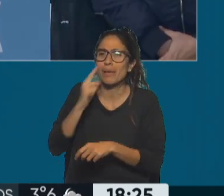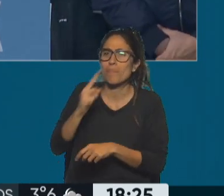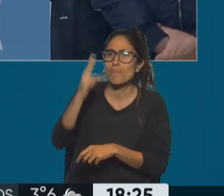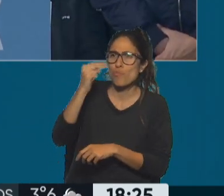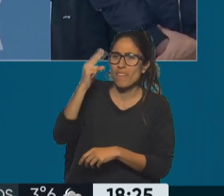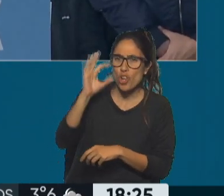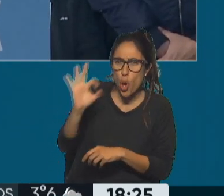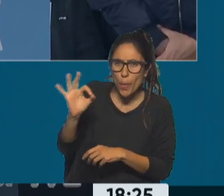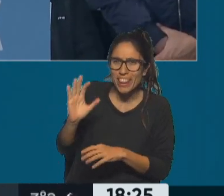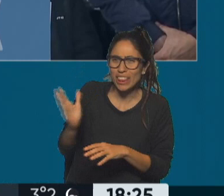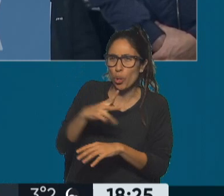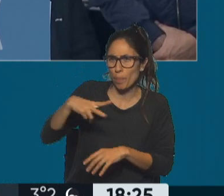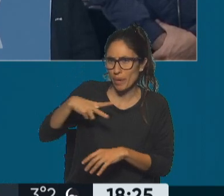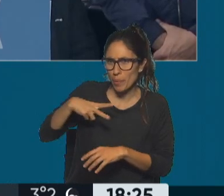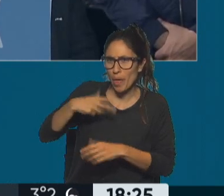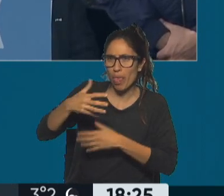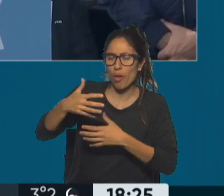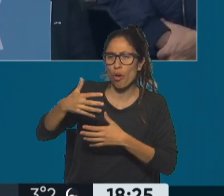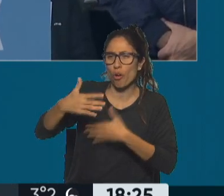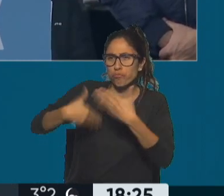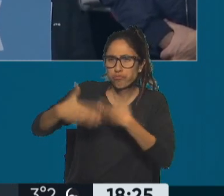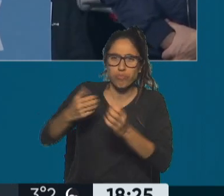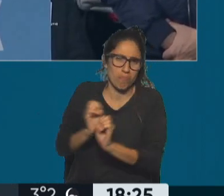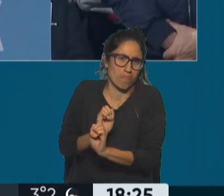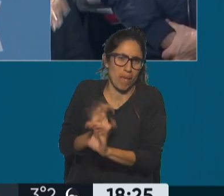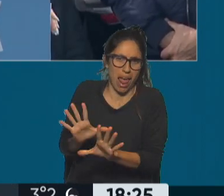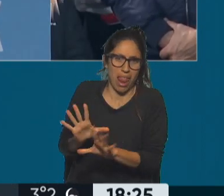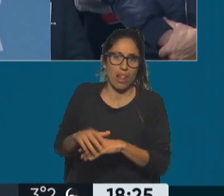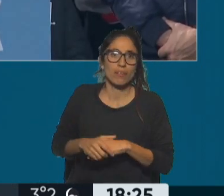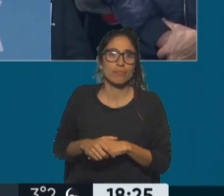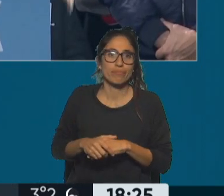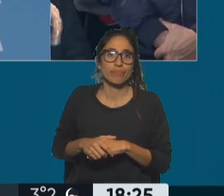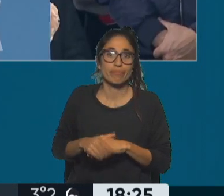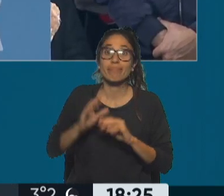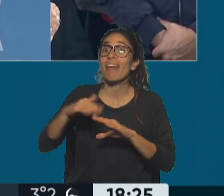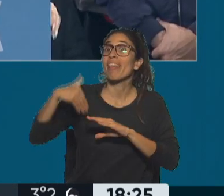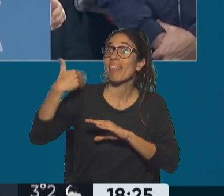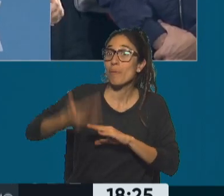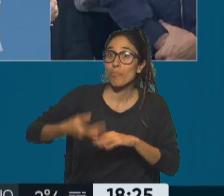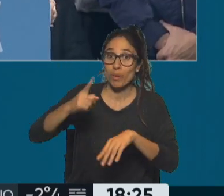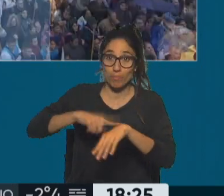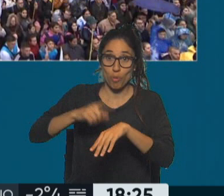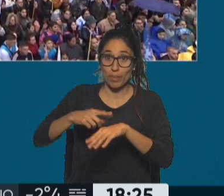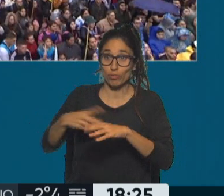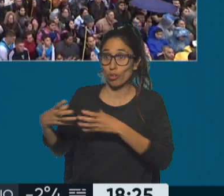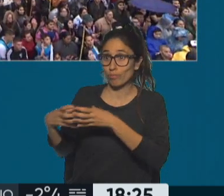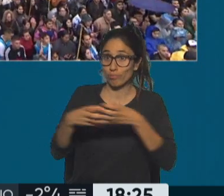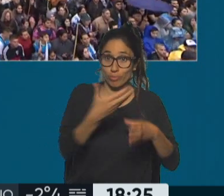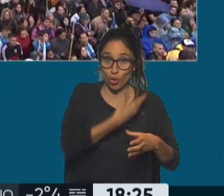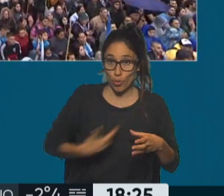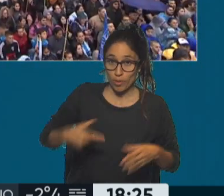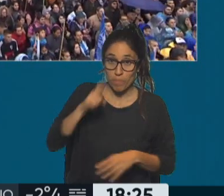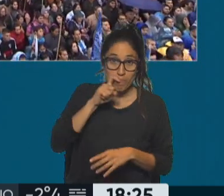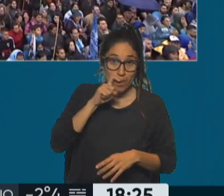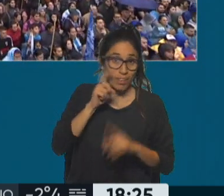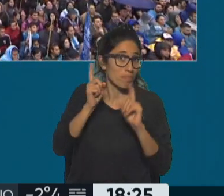mal. ¿Qué ocurrió durante el macrismo? Todo fue tierra arrasada, y todo será tierra arrasada